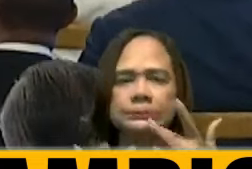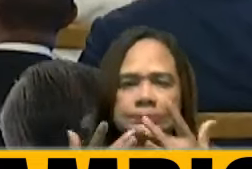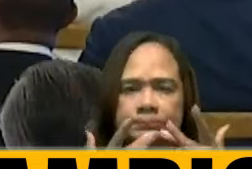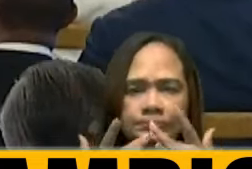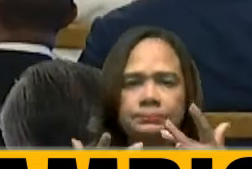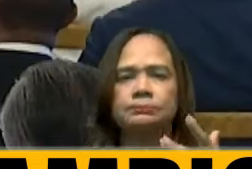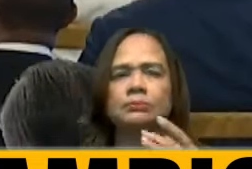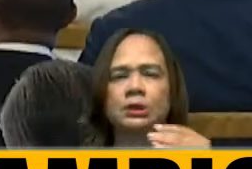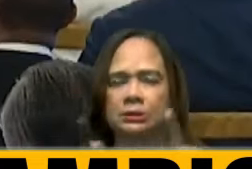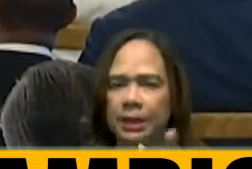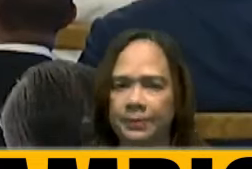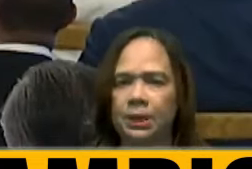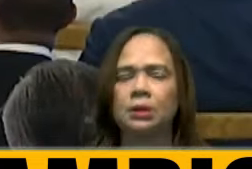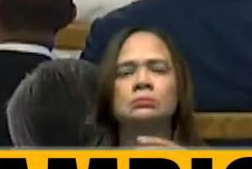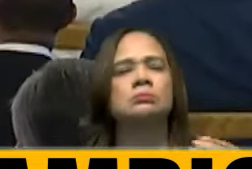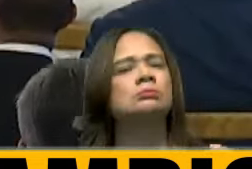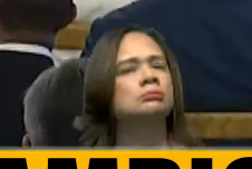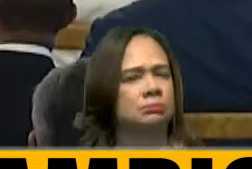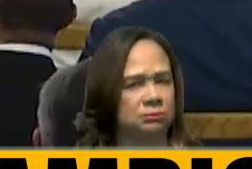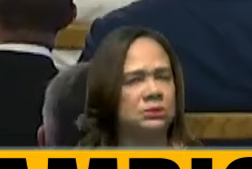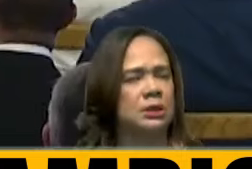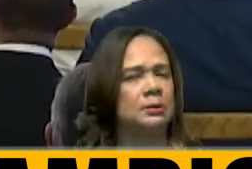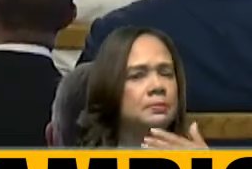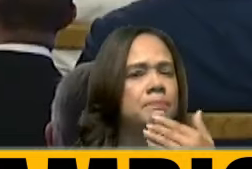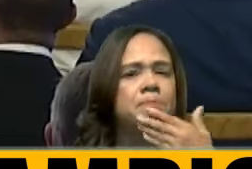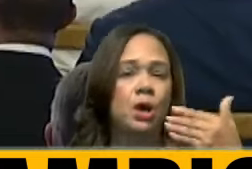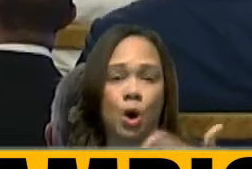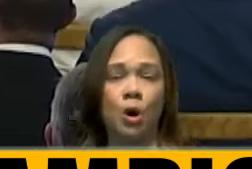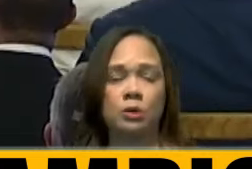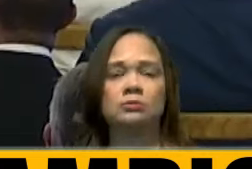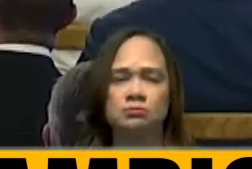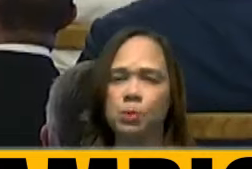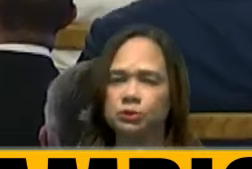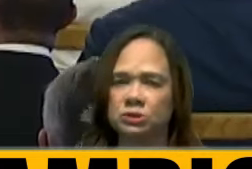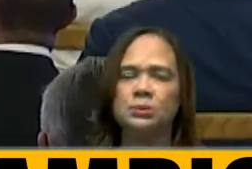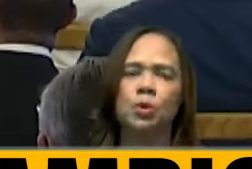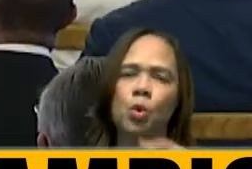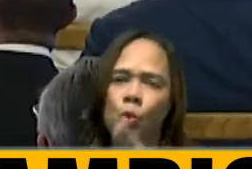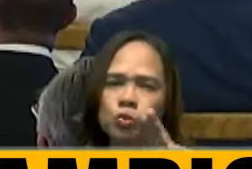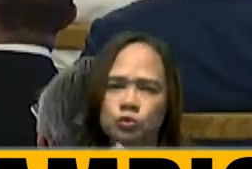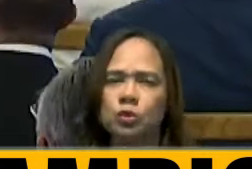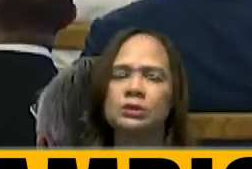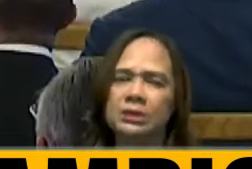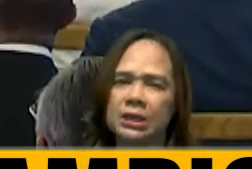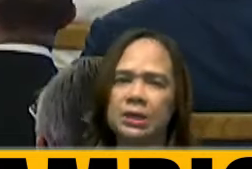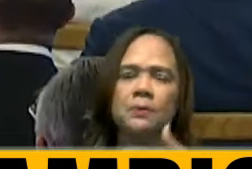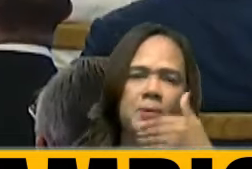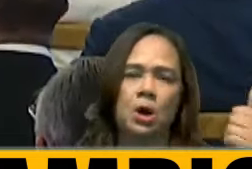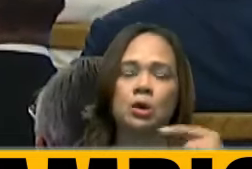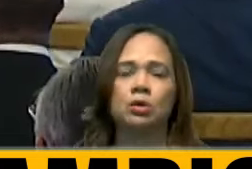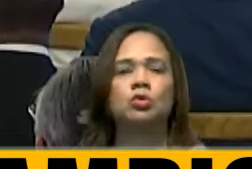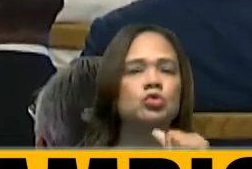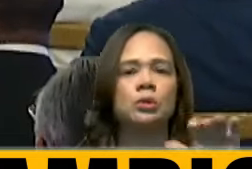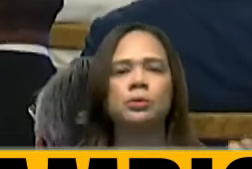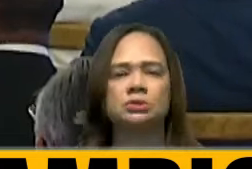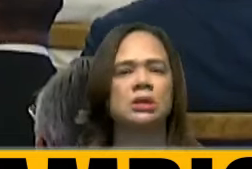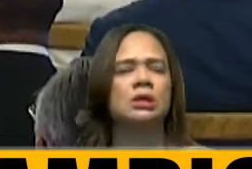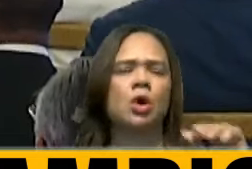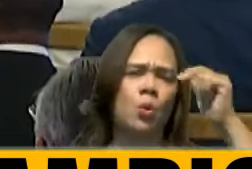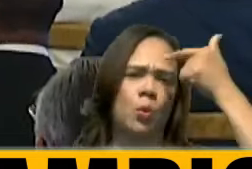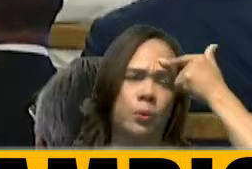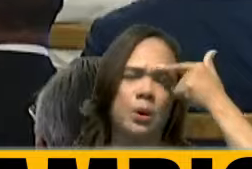gobierno también más eficaz y no estamos haciendo un